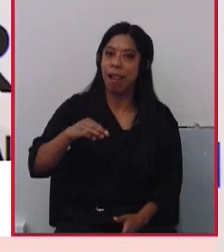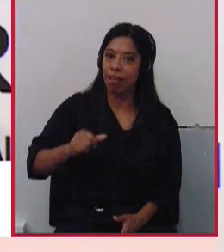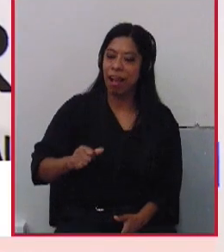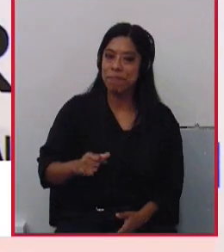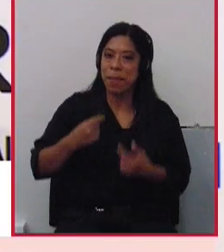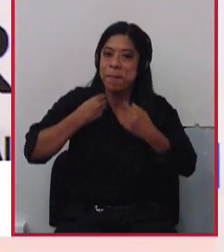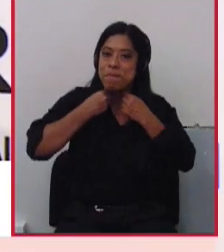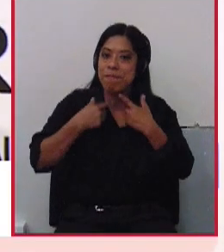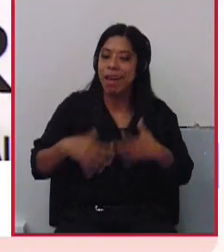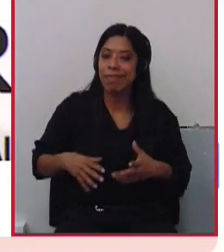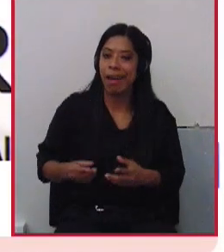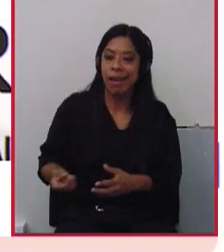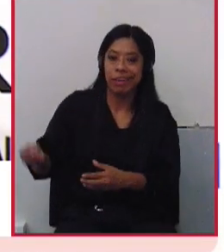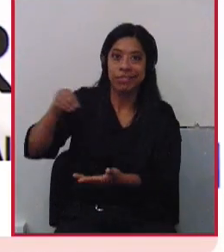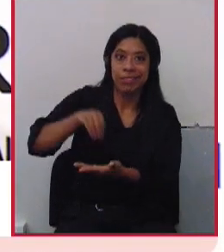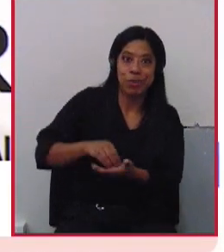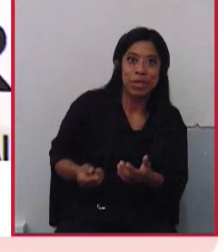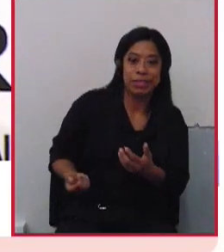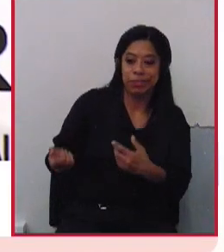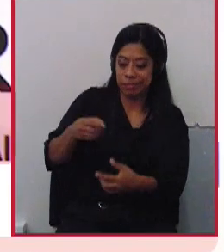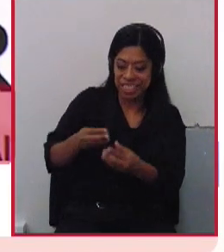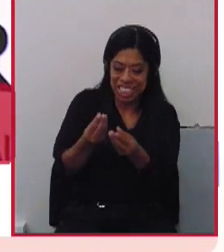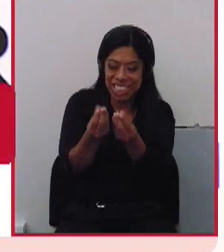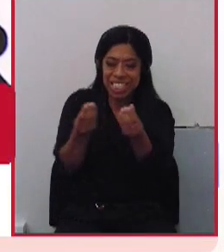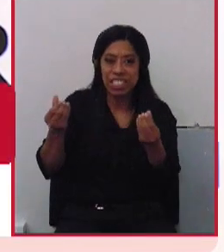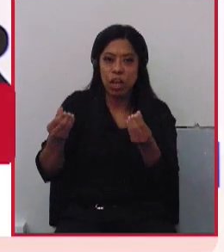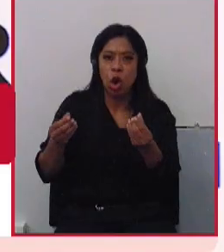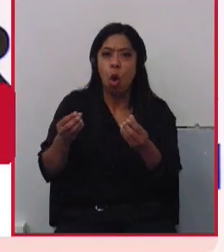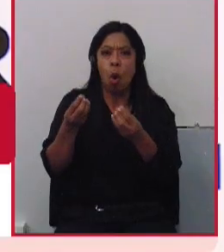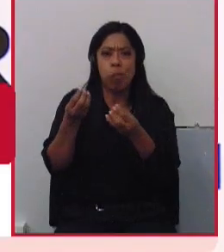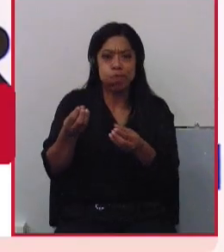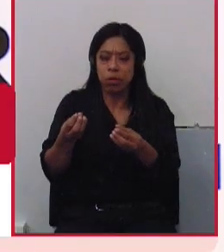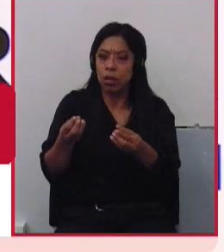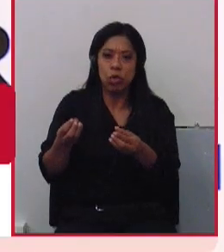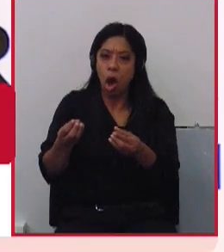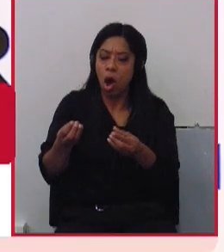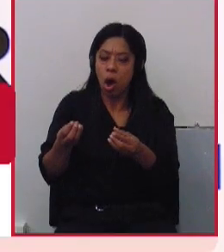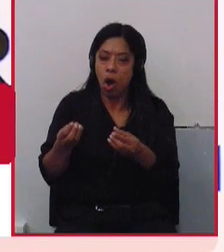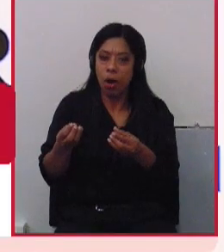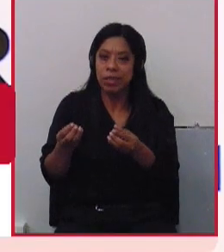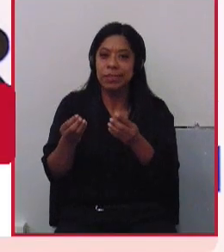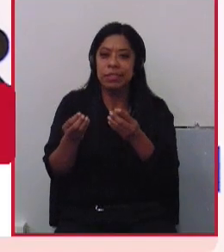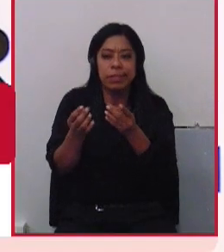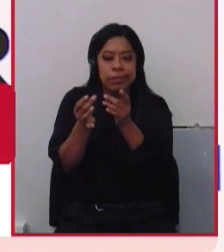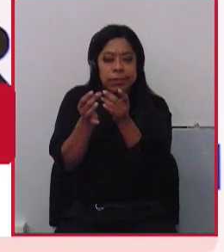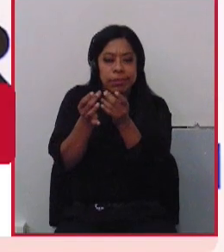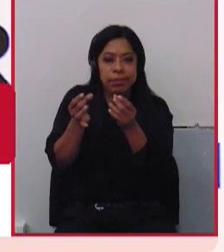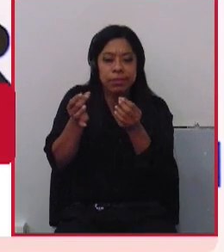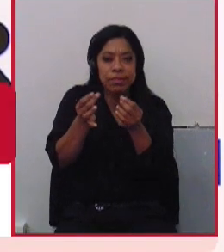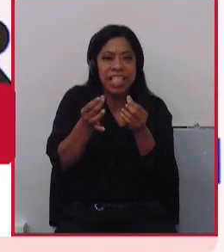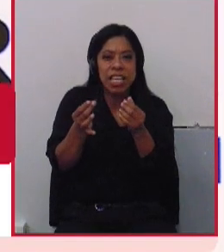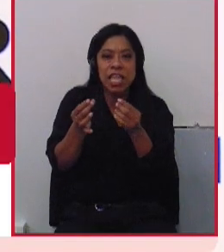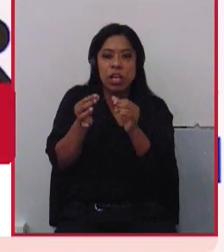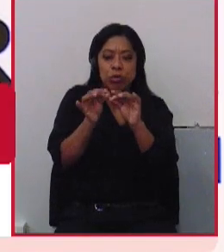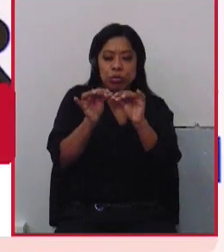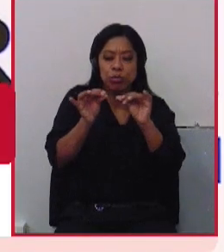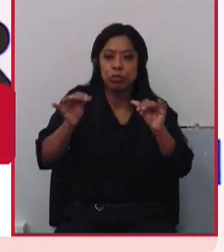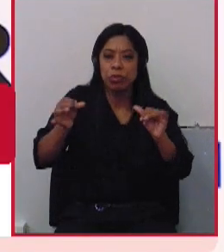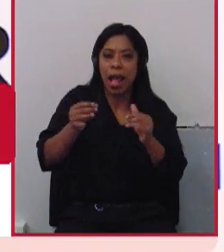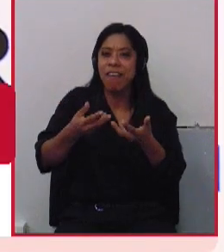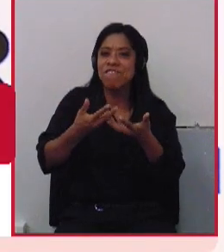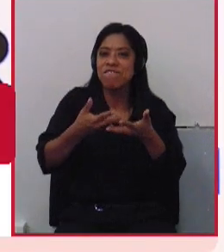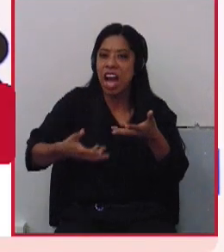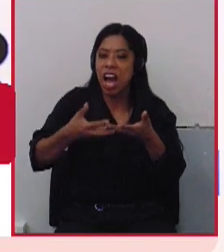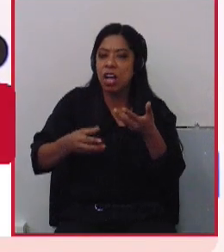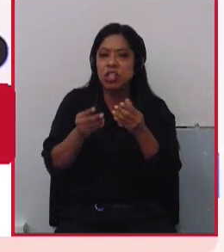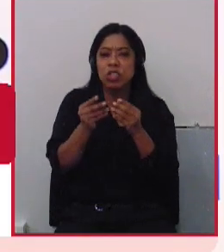pérdida de recuperación asociado a no a gruesos, a partículas con bajo grado de liberación,